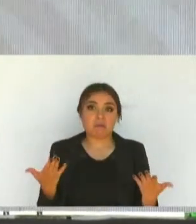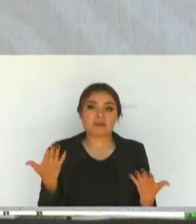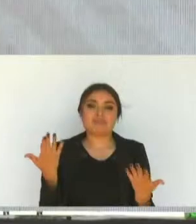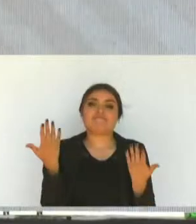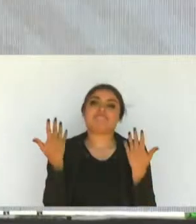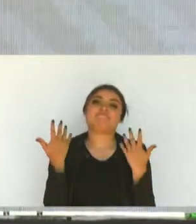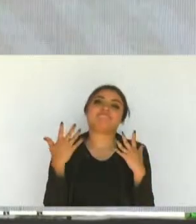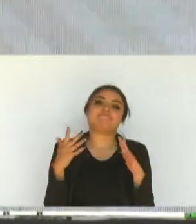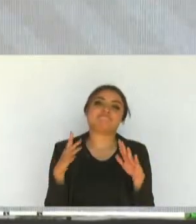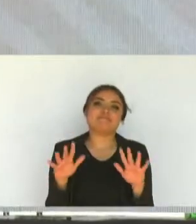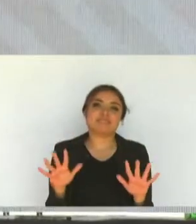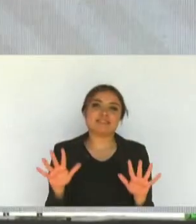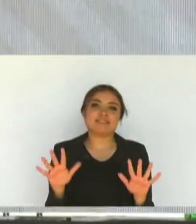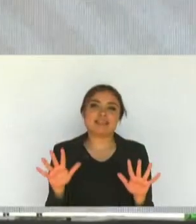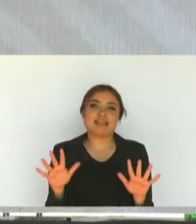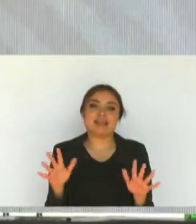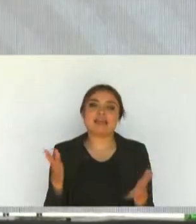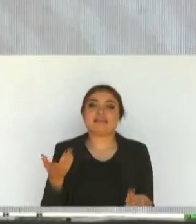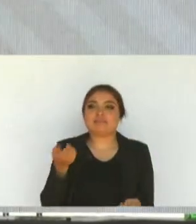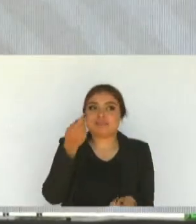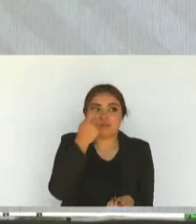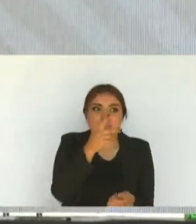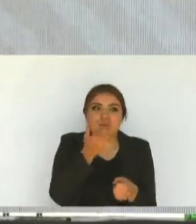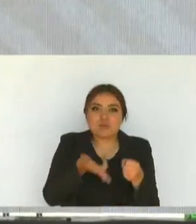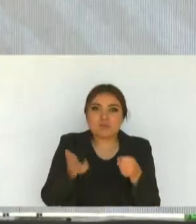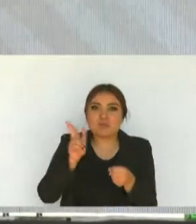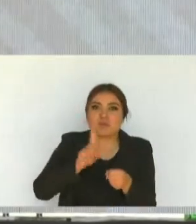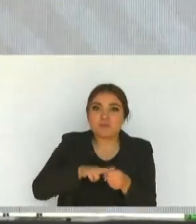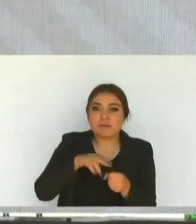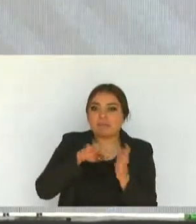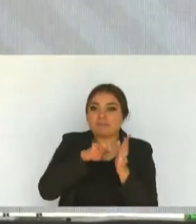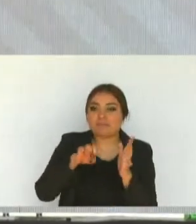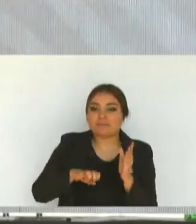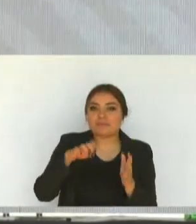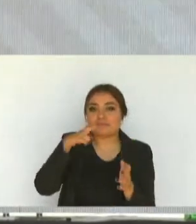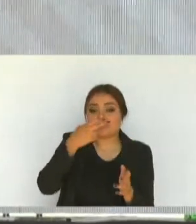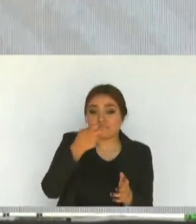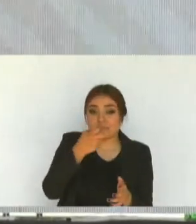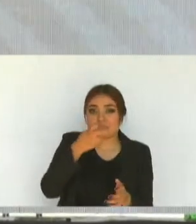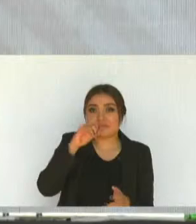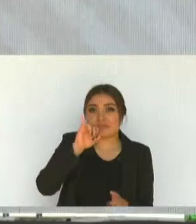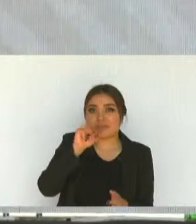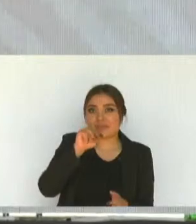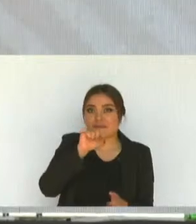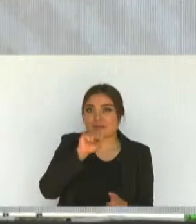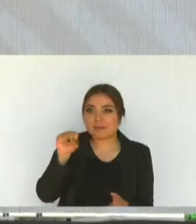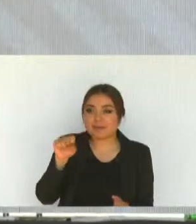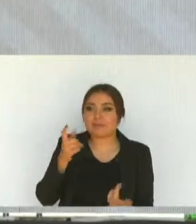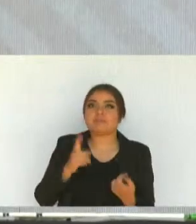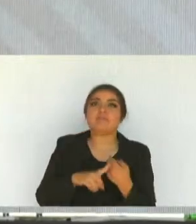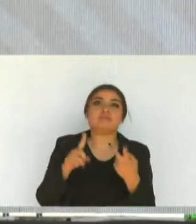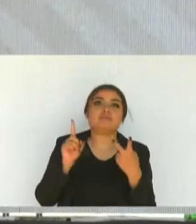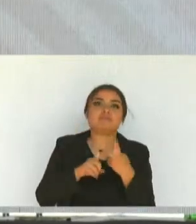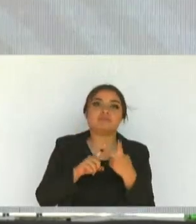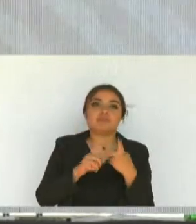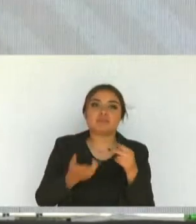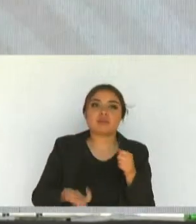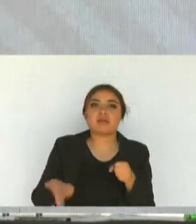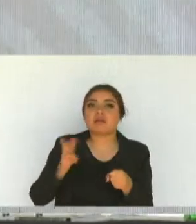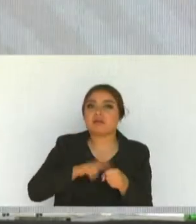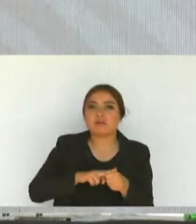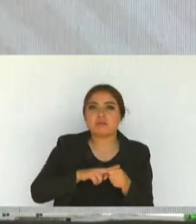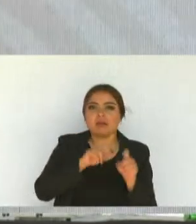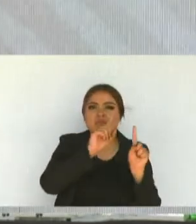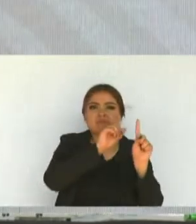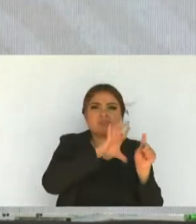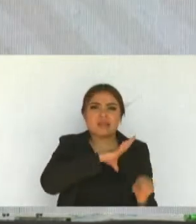tienen nuestros hospitales. Hablo del Instituto Mexicano del Seguro Social, hablo de los hospitales